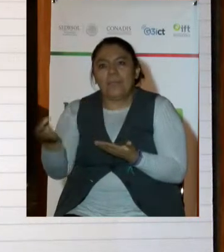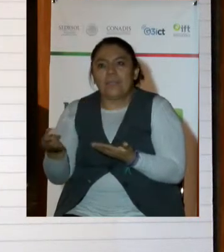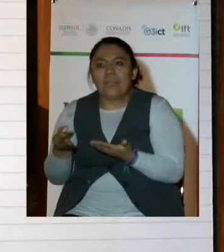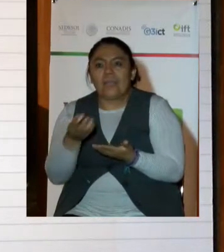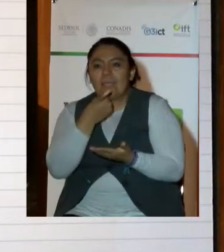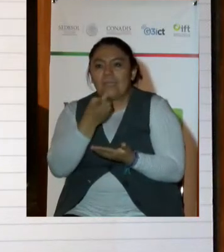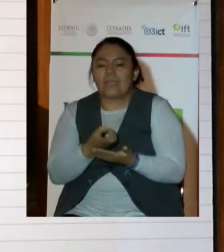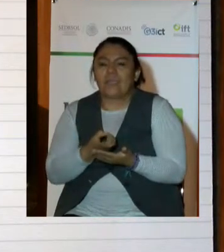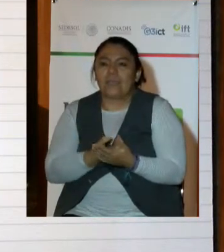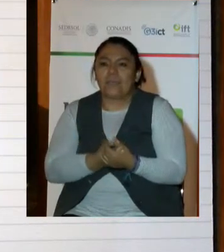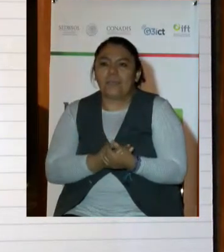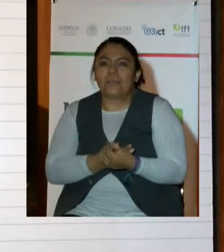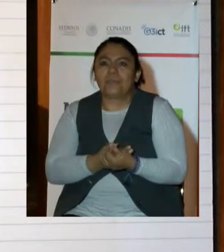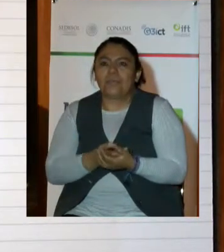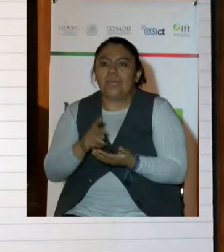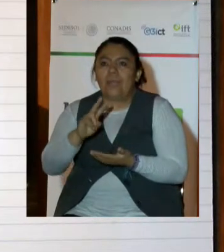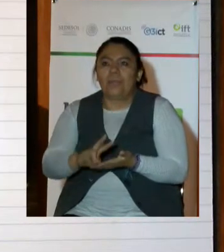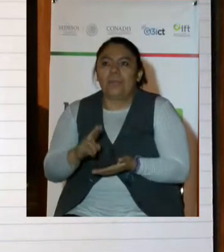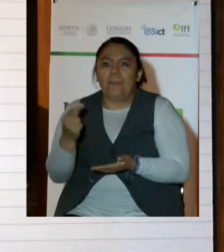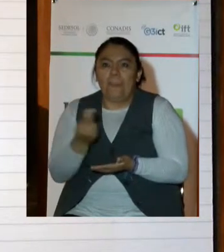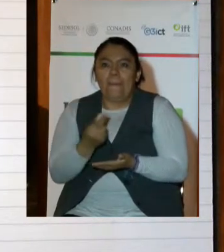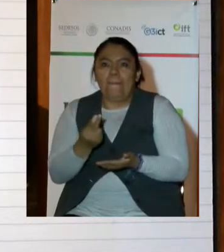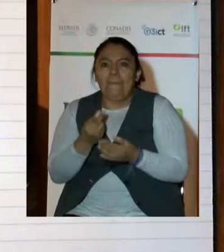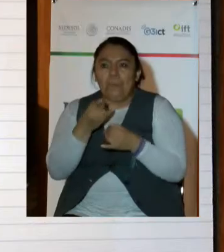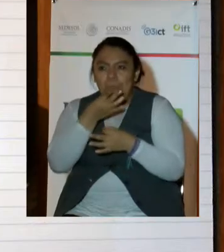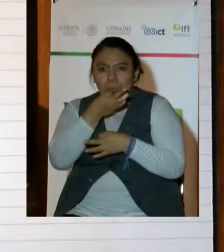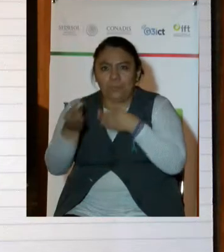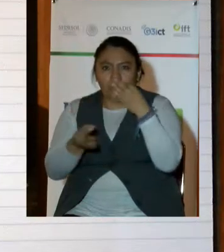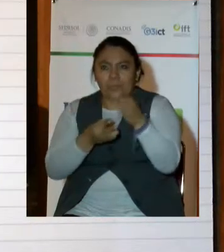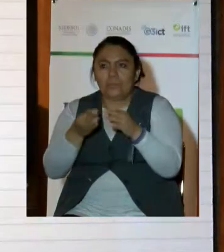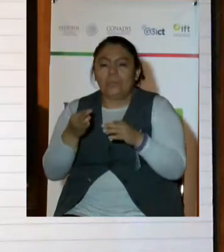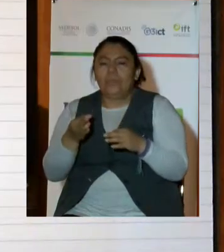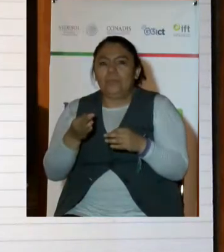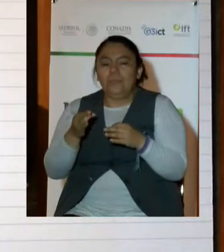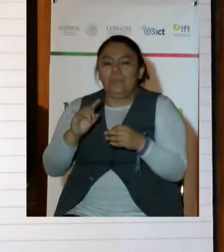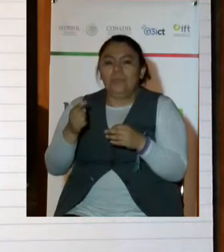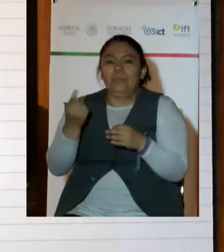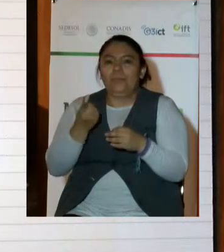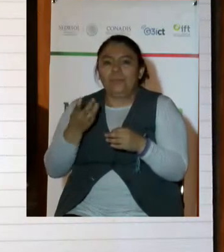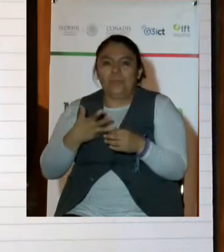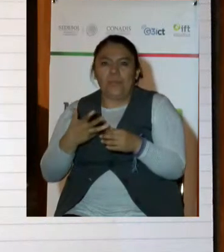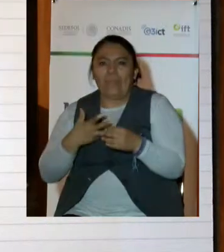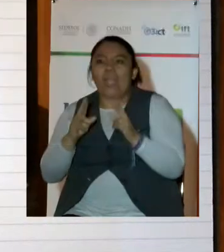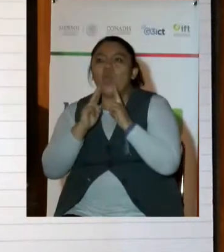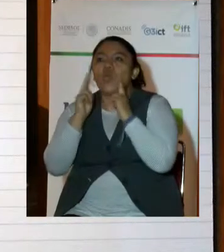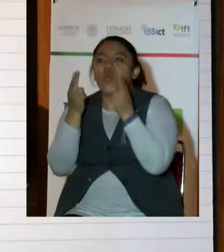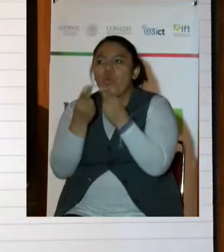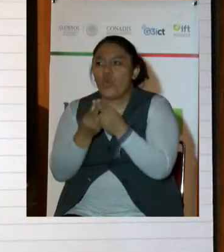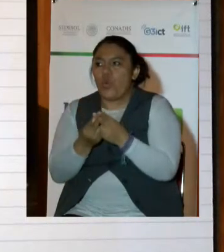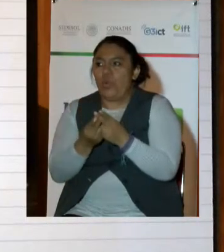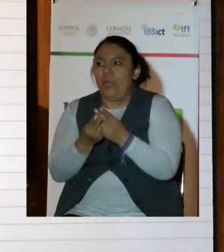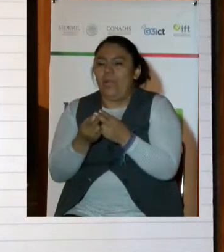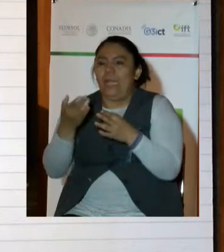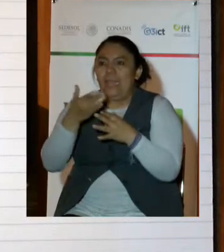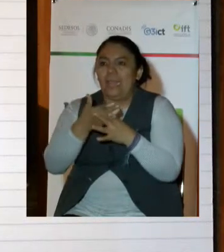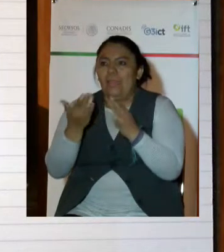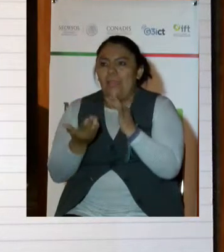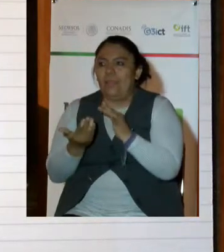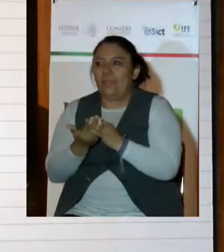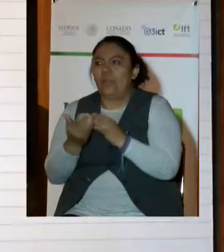importante. Quiero decirles que es el inicio de algo grande. Las cosas grandes así empiezan. Creo